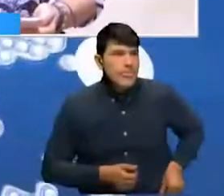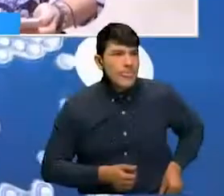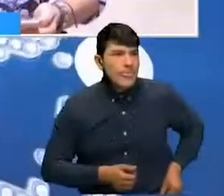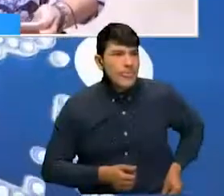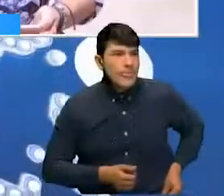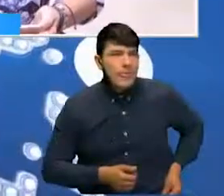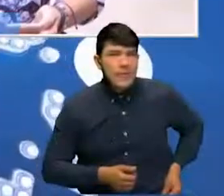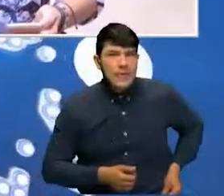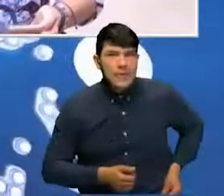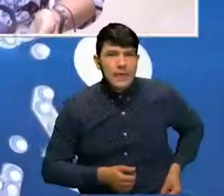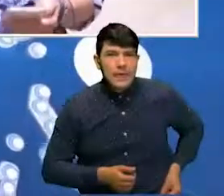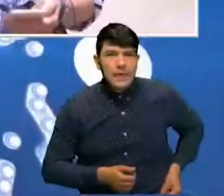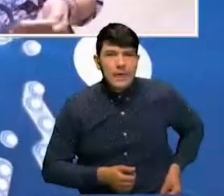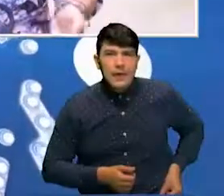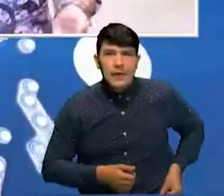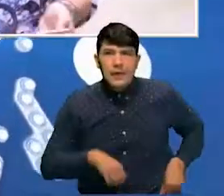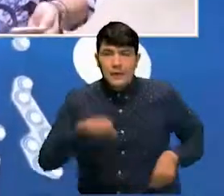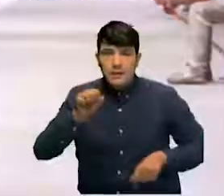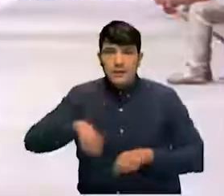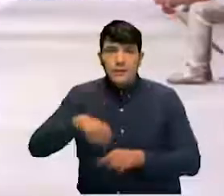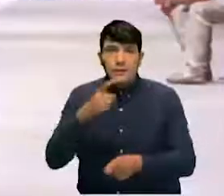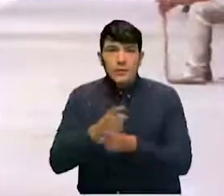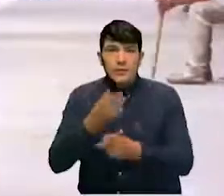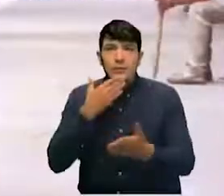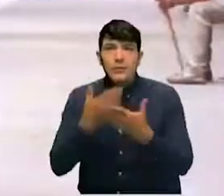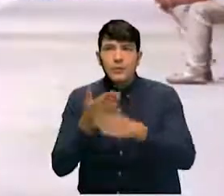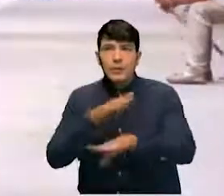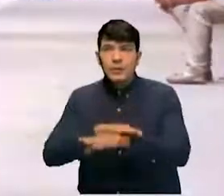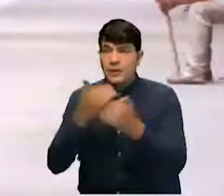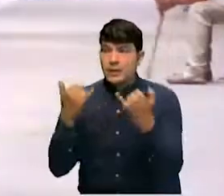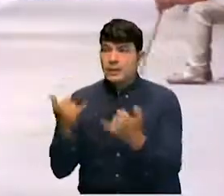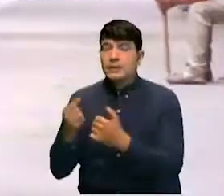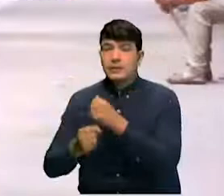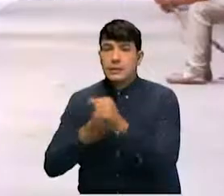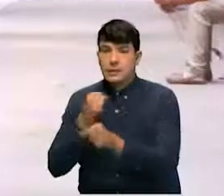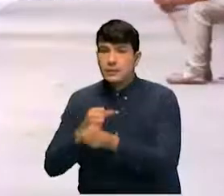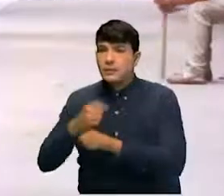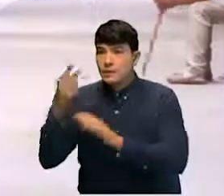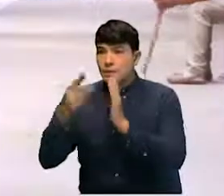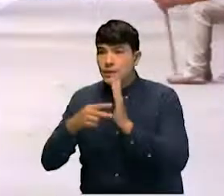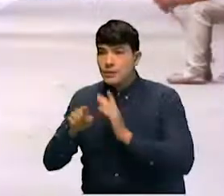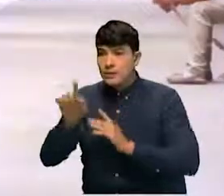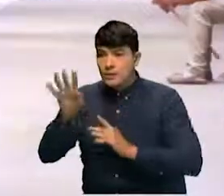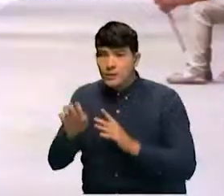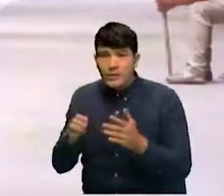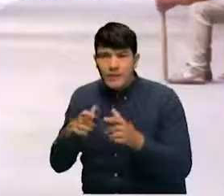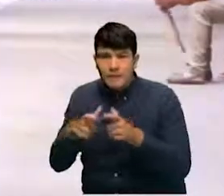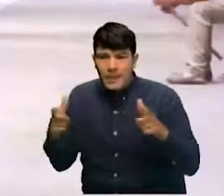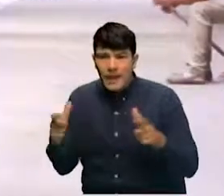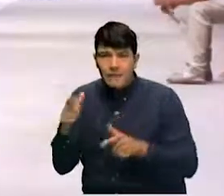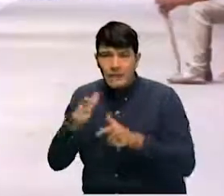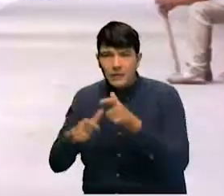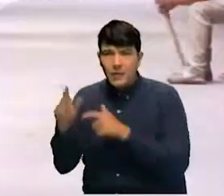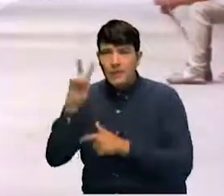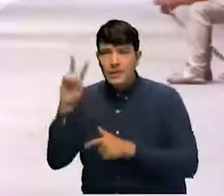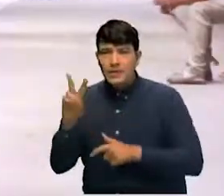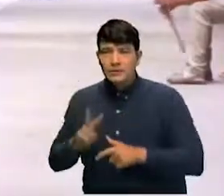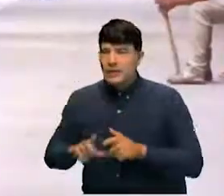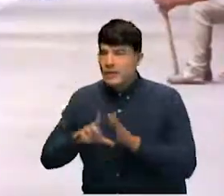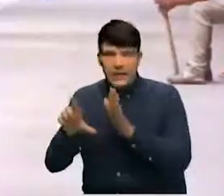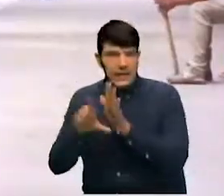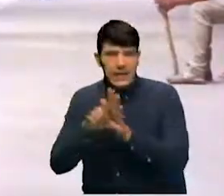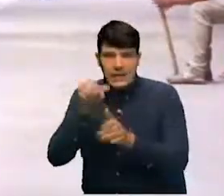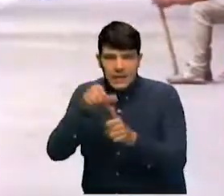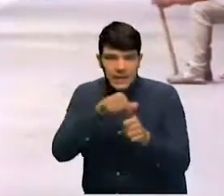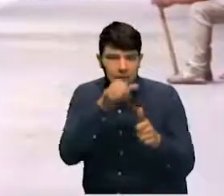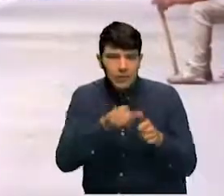Así es, buenas tardes. Es que este año, el 2019, ha aumentado el ingreso de venezolanos irregulares por cada una de las trochas